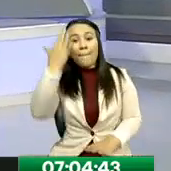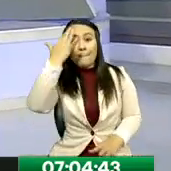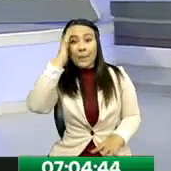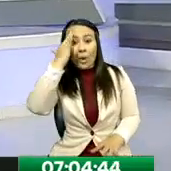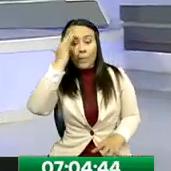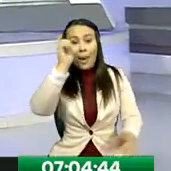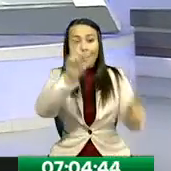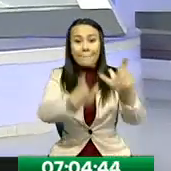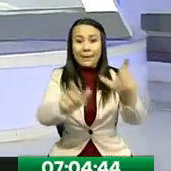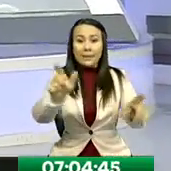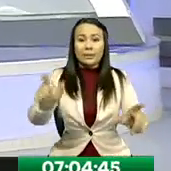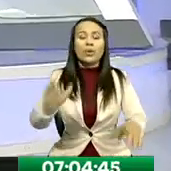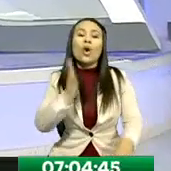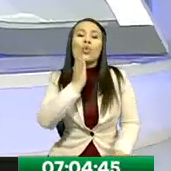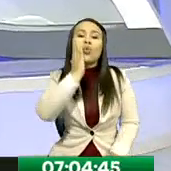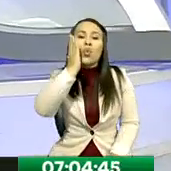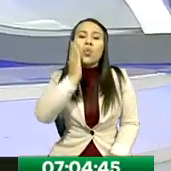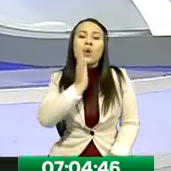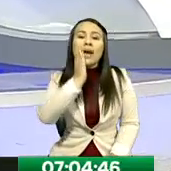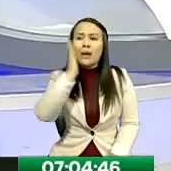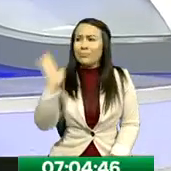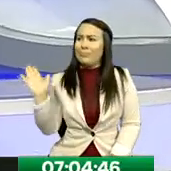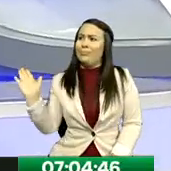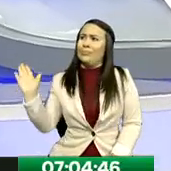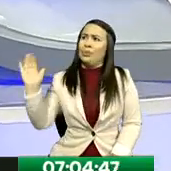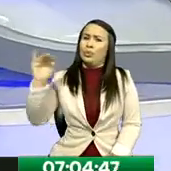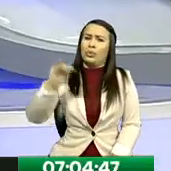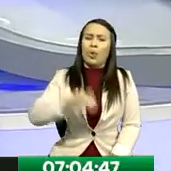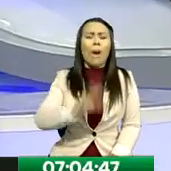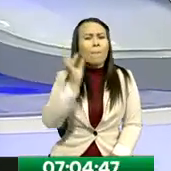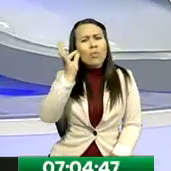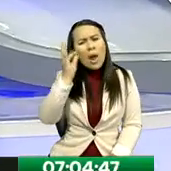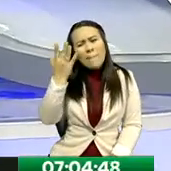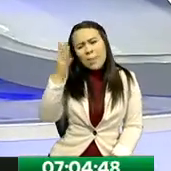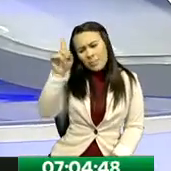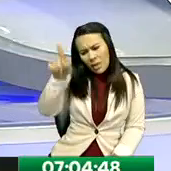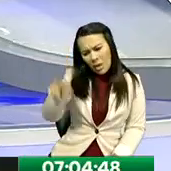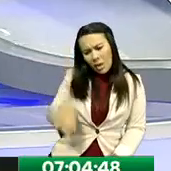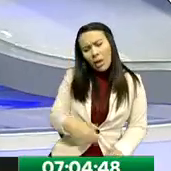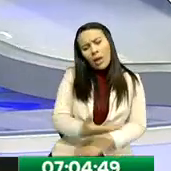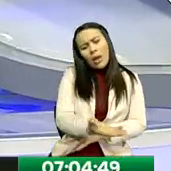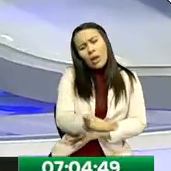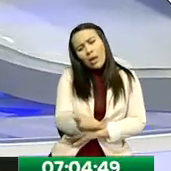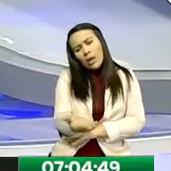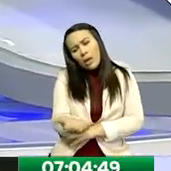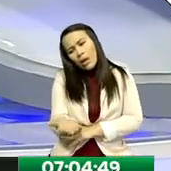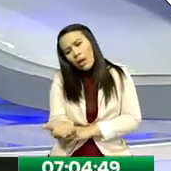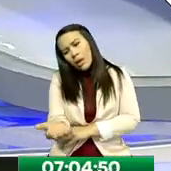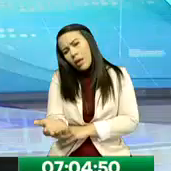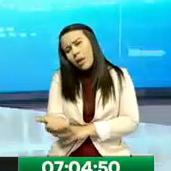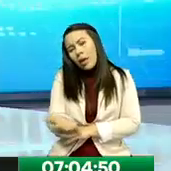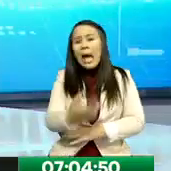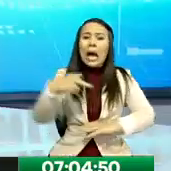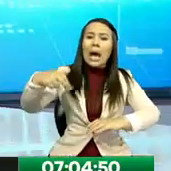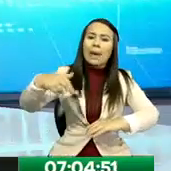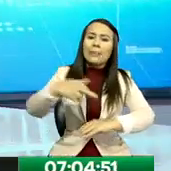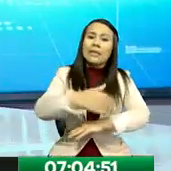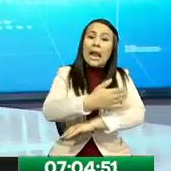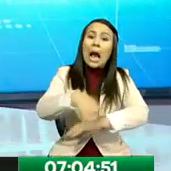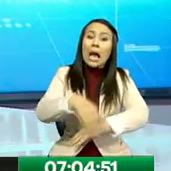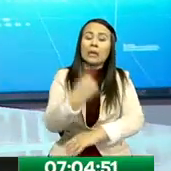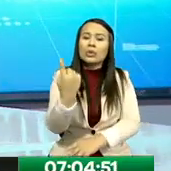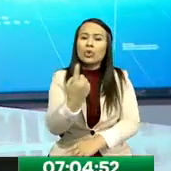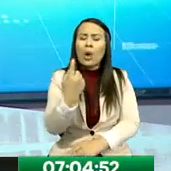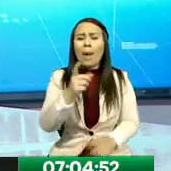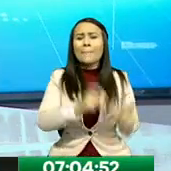preocupa a la ciudadanía de Tulcán la llegada de una mujer de apariencia indigente que camina sola. Muchos han sido